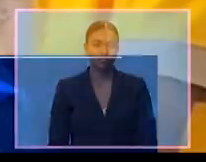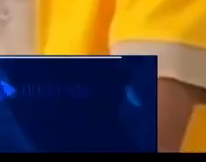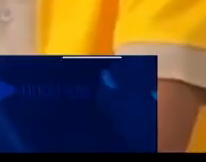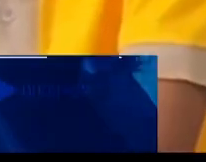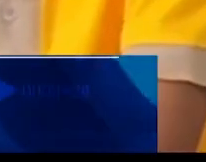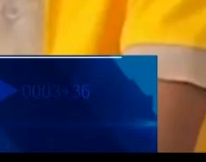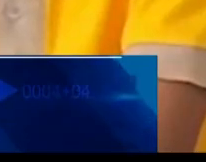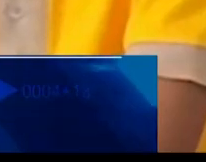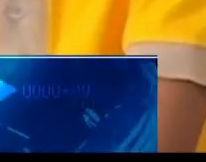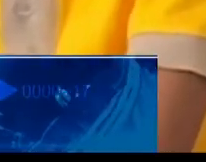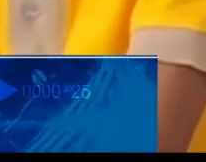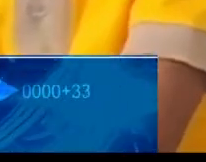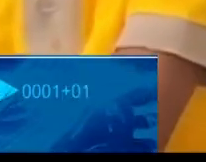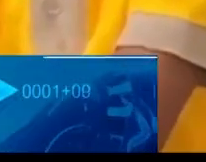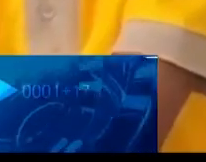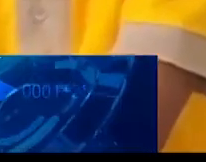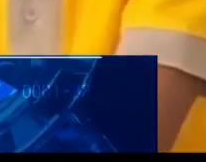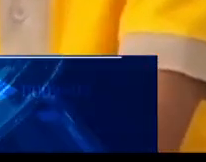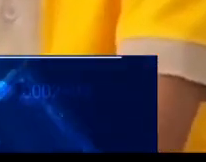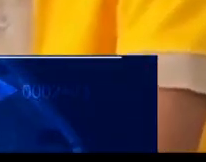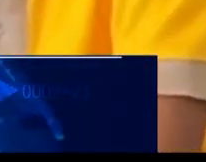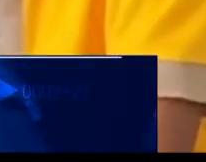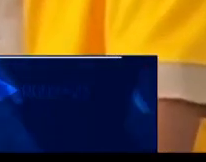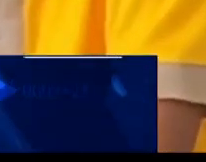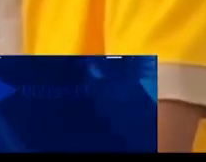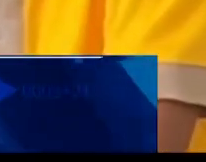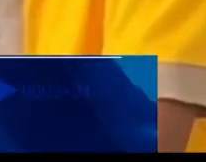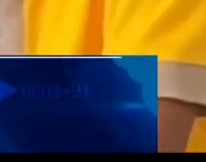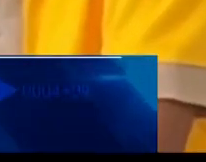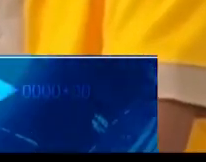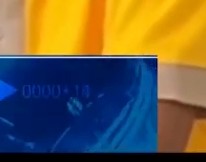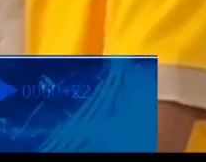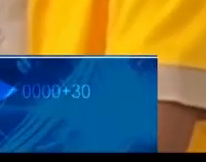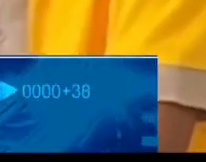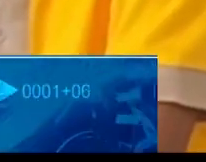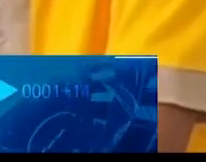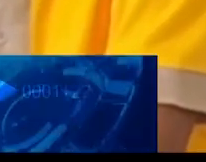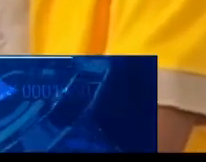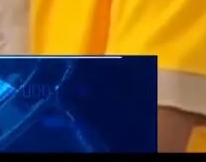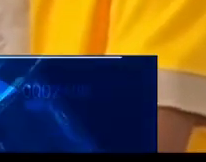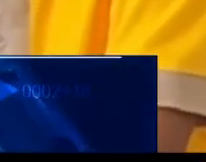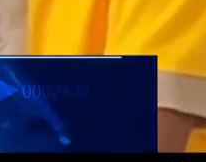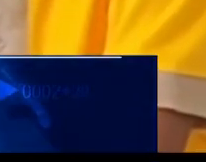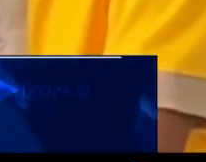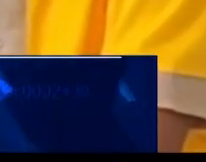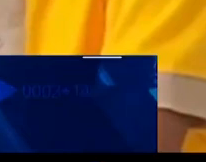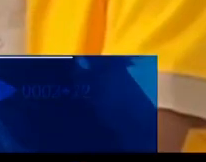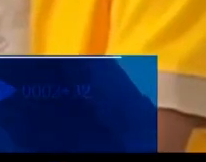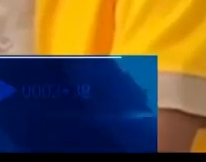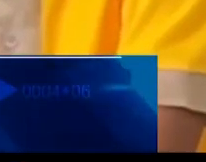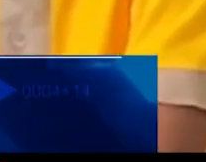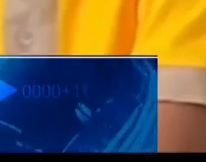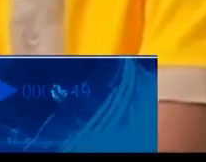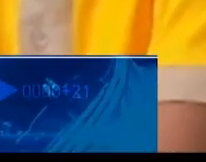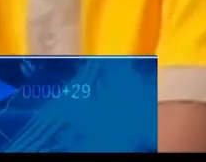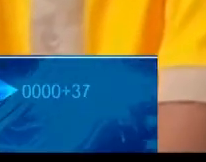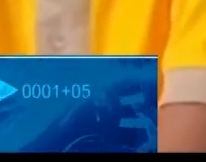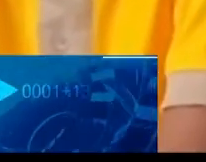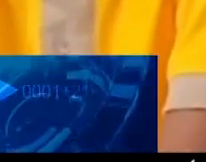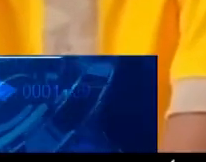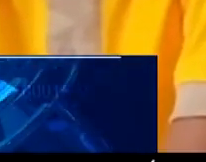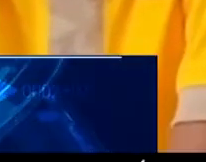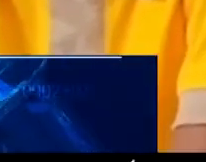rojo, separados por una cruz blanca. El centro tiene el escudo. El escudo tiene los